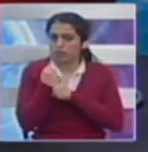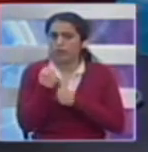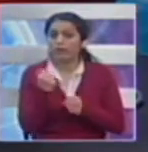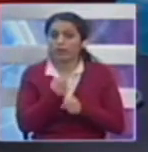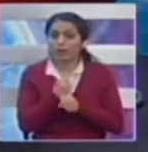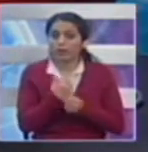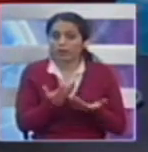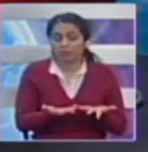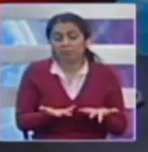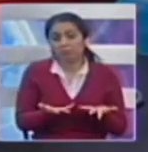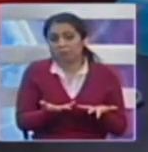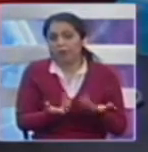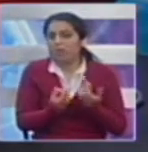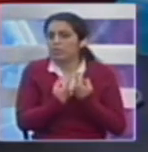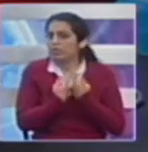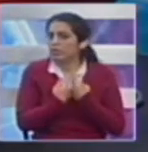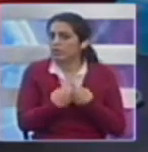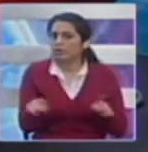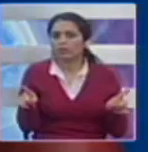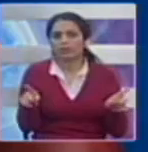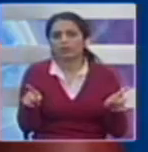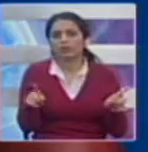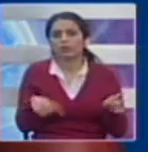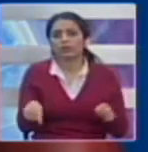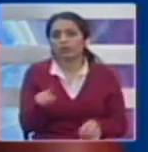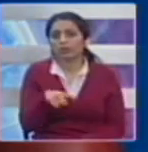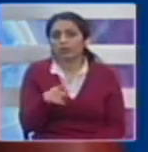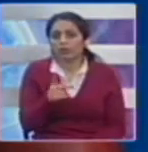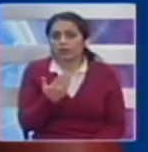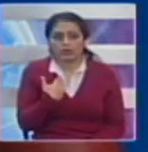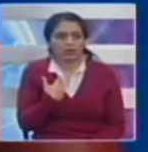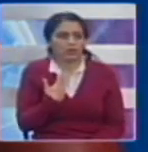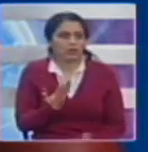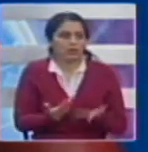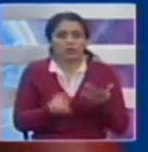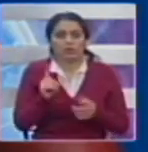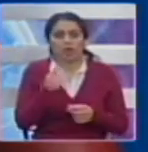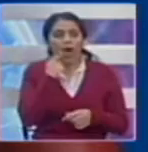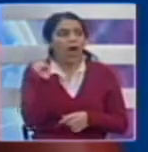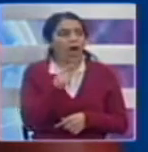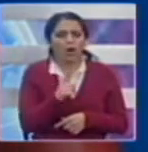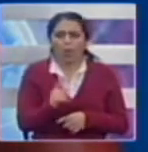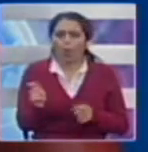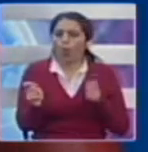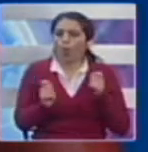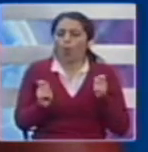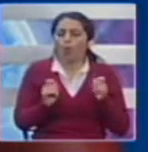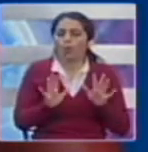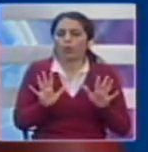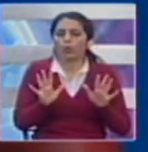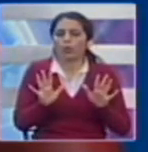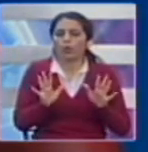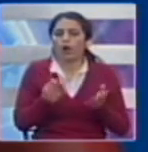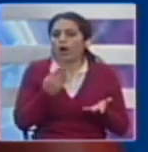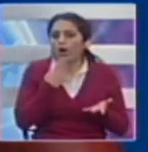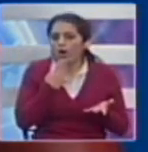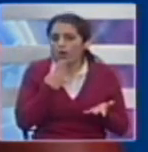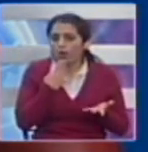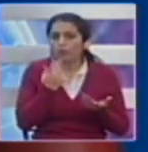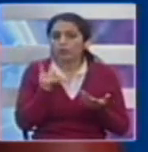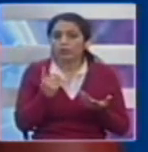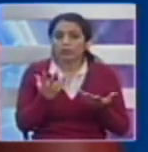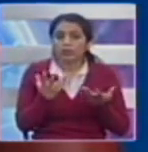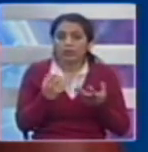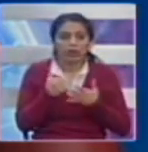no tiene nada que ver con que nosotros estemos llevando el control, porque vamos a primar primero el control en cuanto a la calidad